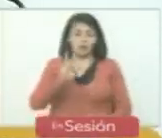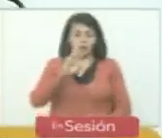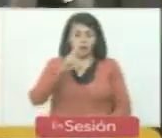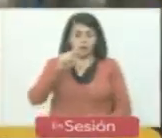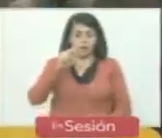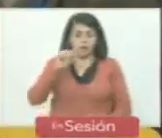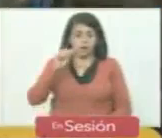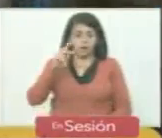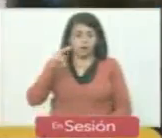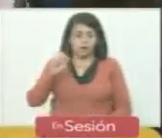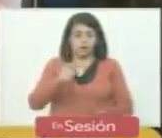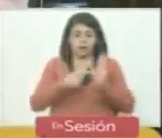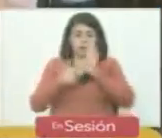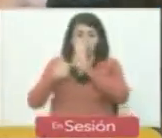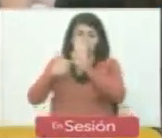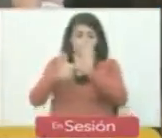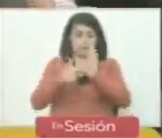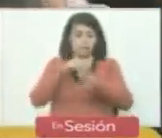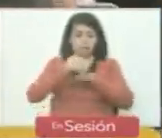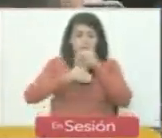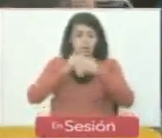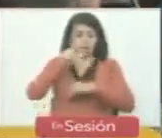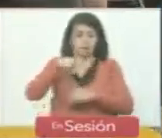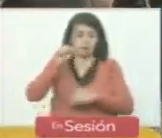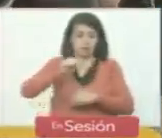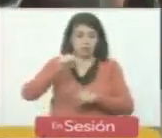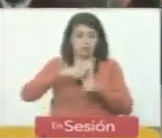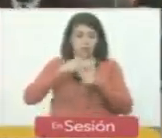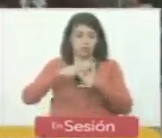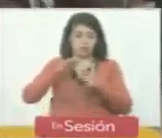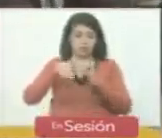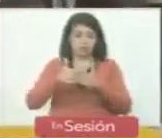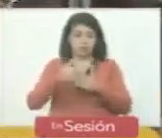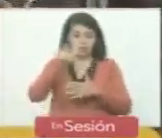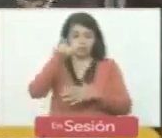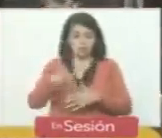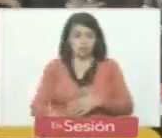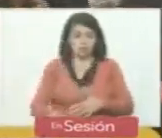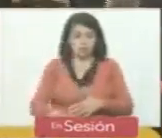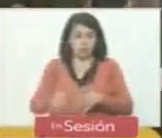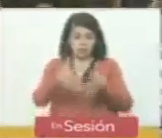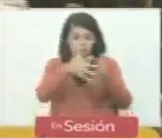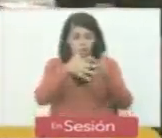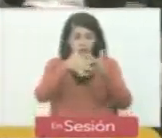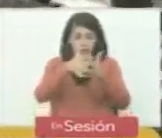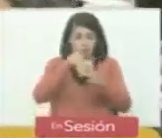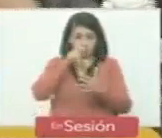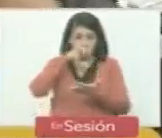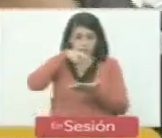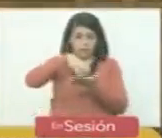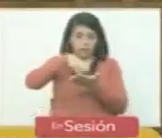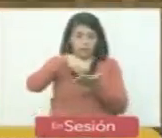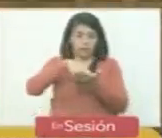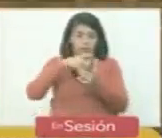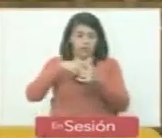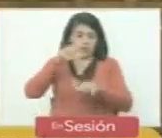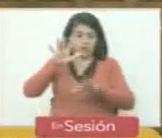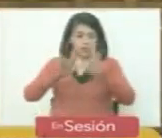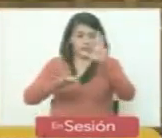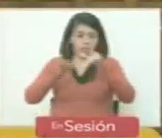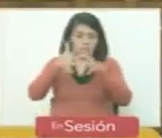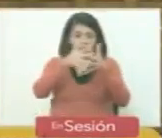Fernández que demuestre si es un pelele del imperio, si es un títere